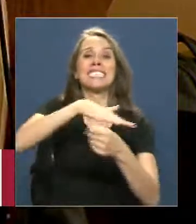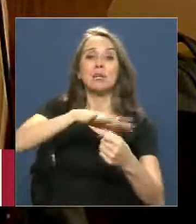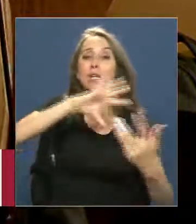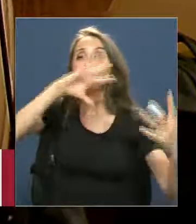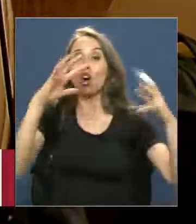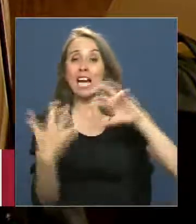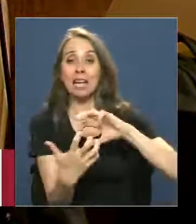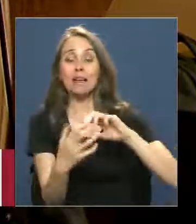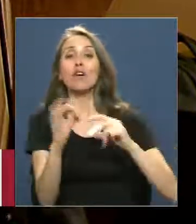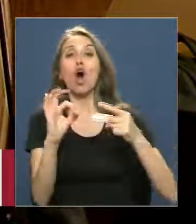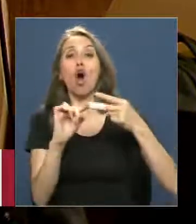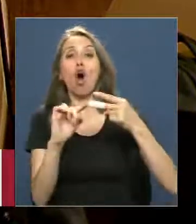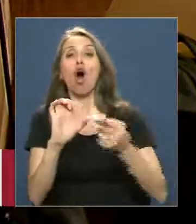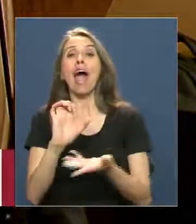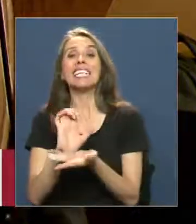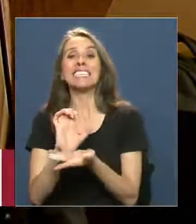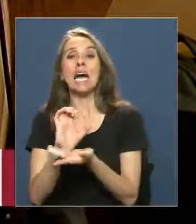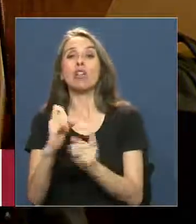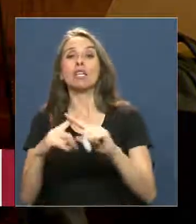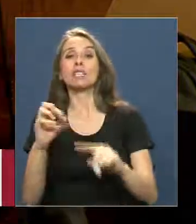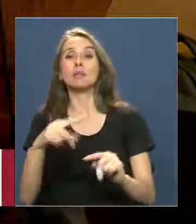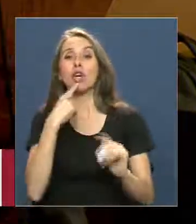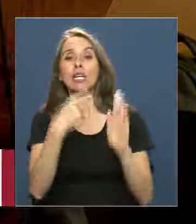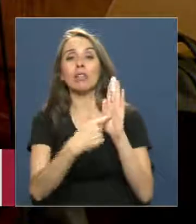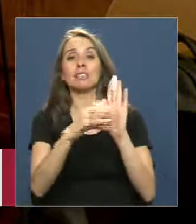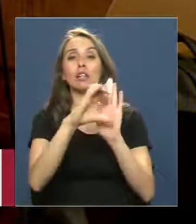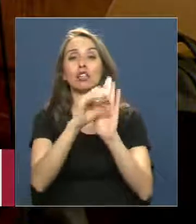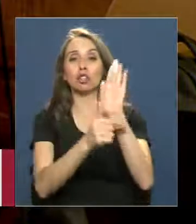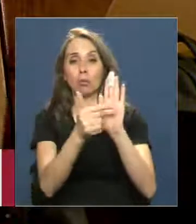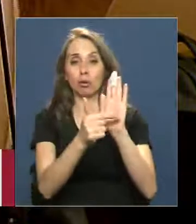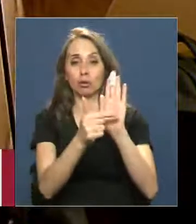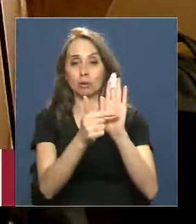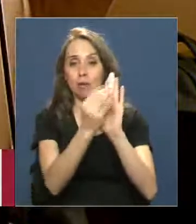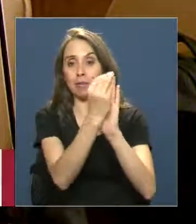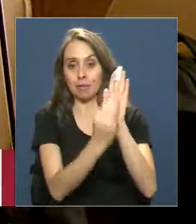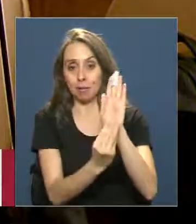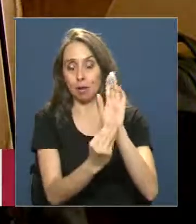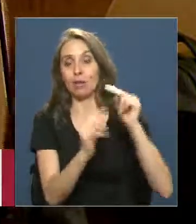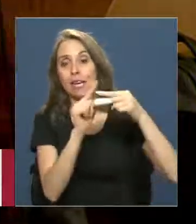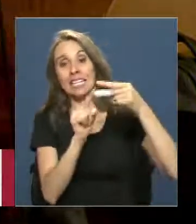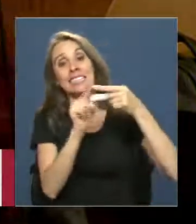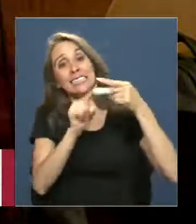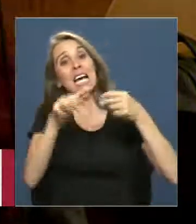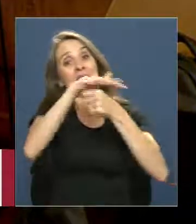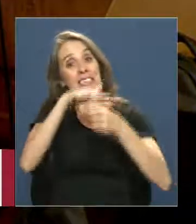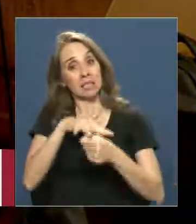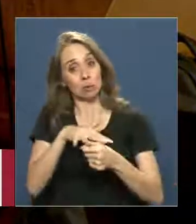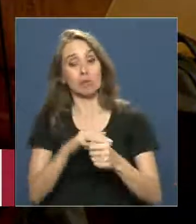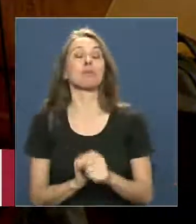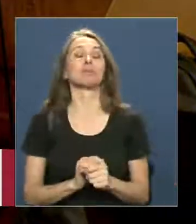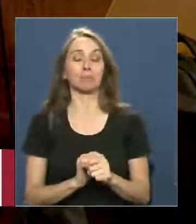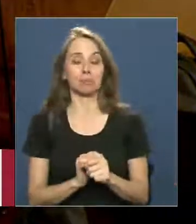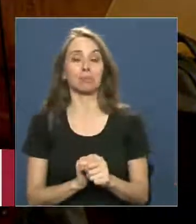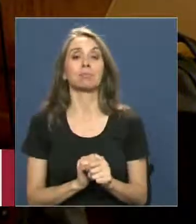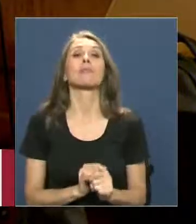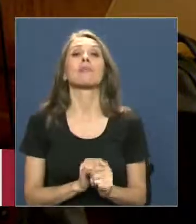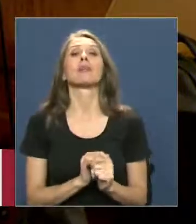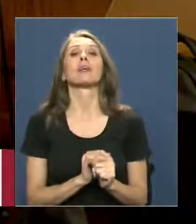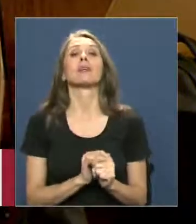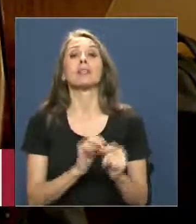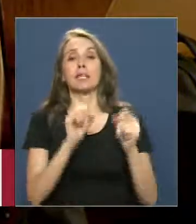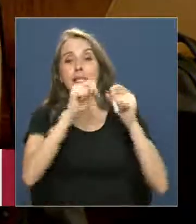cualquiera de los estados de excepción constitucional establecidos en la Carta Fundamental. Lo segundo es que